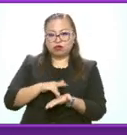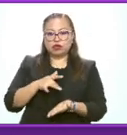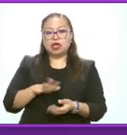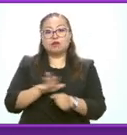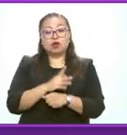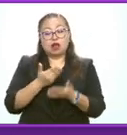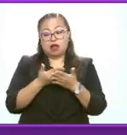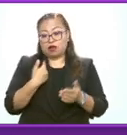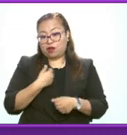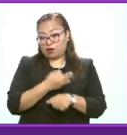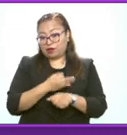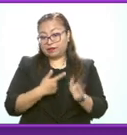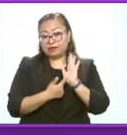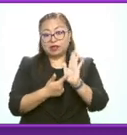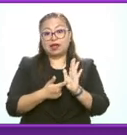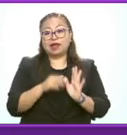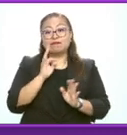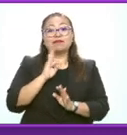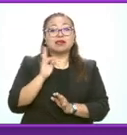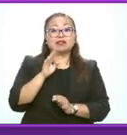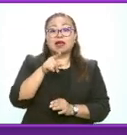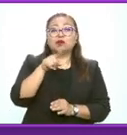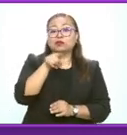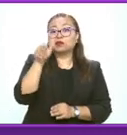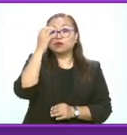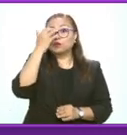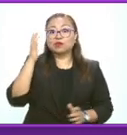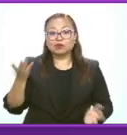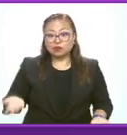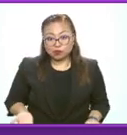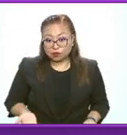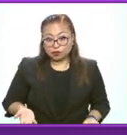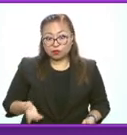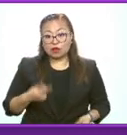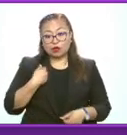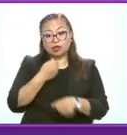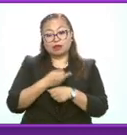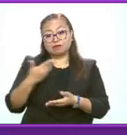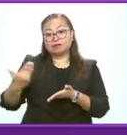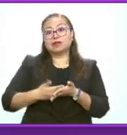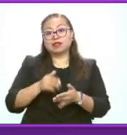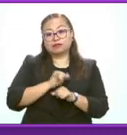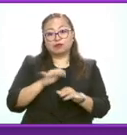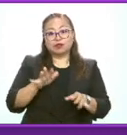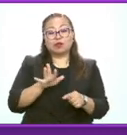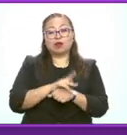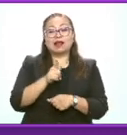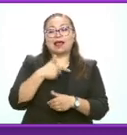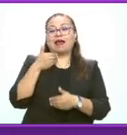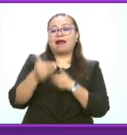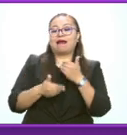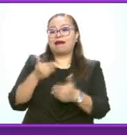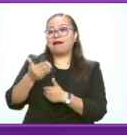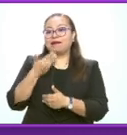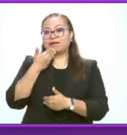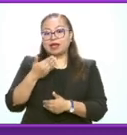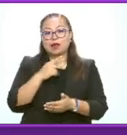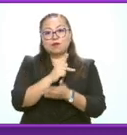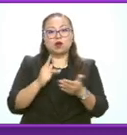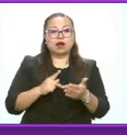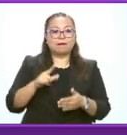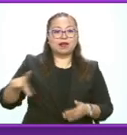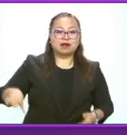hoy expongo No tendríamos manera de conocer los datos que ahora se solicitan y que dan cuenta del grado de Avance en los programas